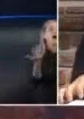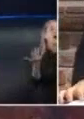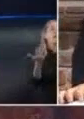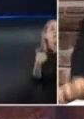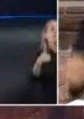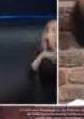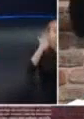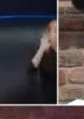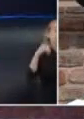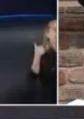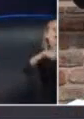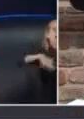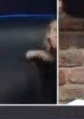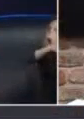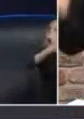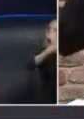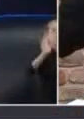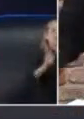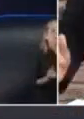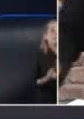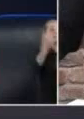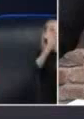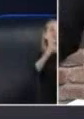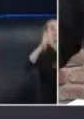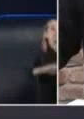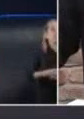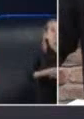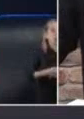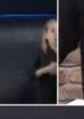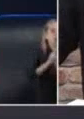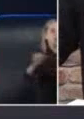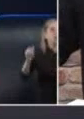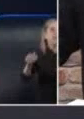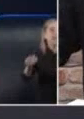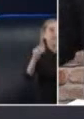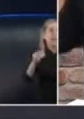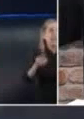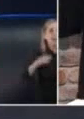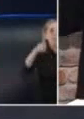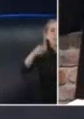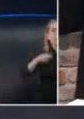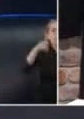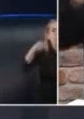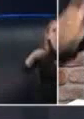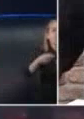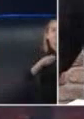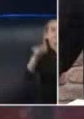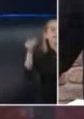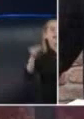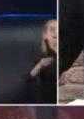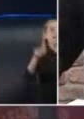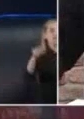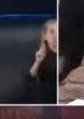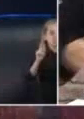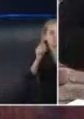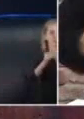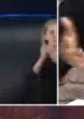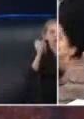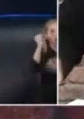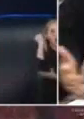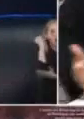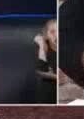que está pasando bueno qué es lo que dijo convocó para una marcha para el día 17 de agosto muy poca muy poca